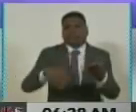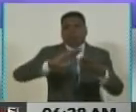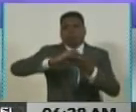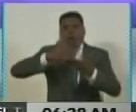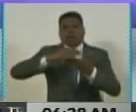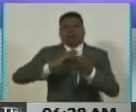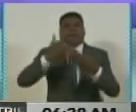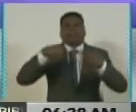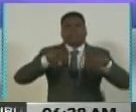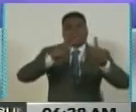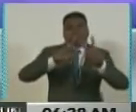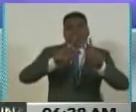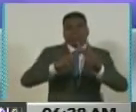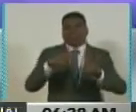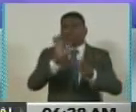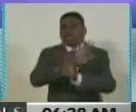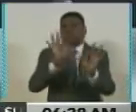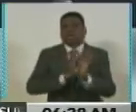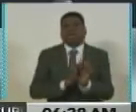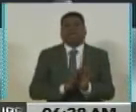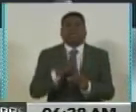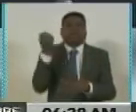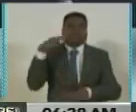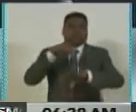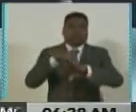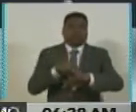la misma derecha lo ha planteado desde la Asamblea Nacional. Ahí...